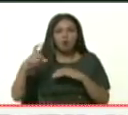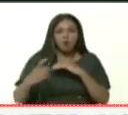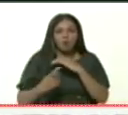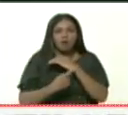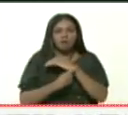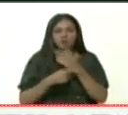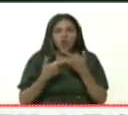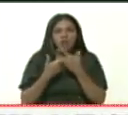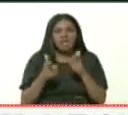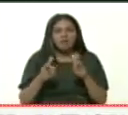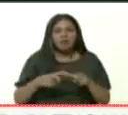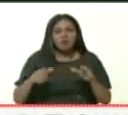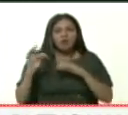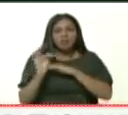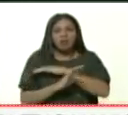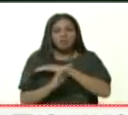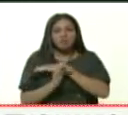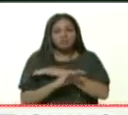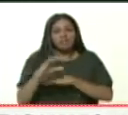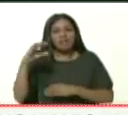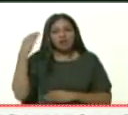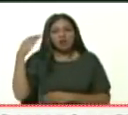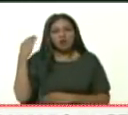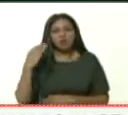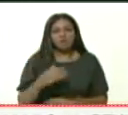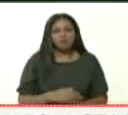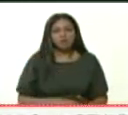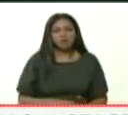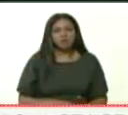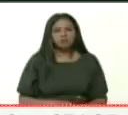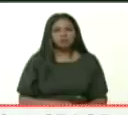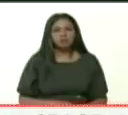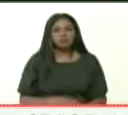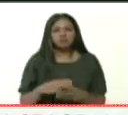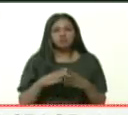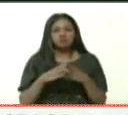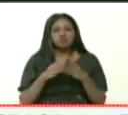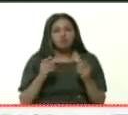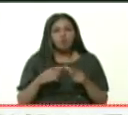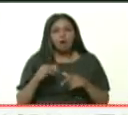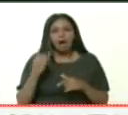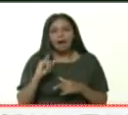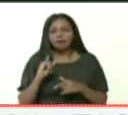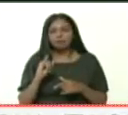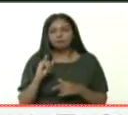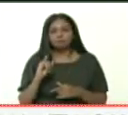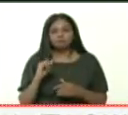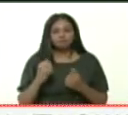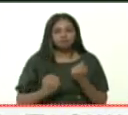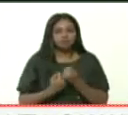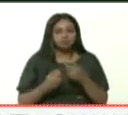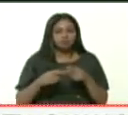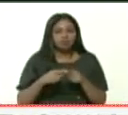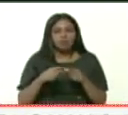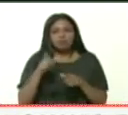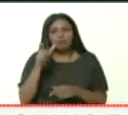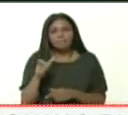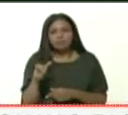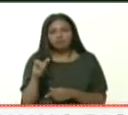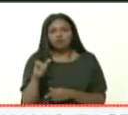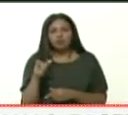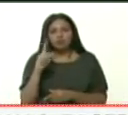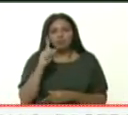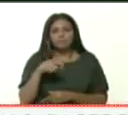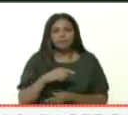deambular libremente por la frontera colombo-venezolana. Eso todo está absolutamente establecido por este señor Iván Pozo